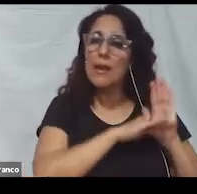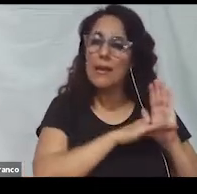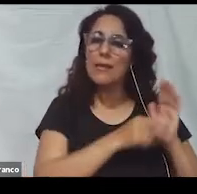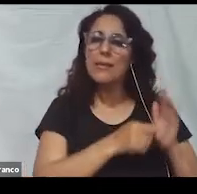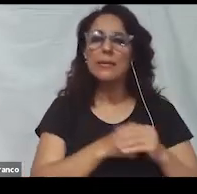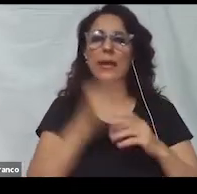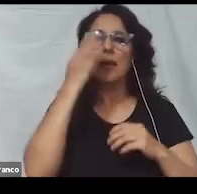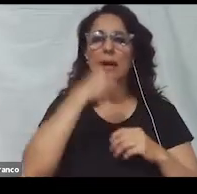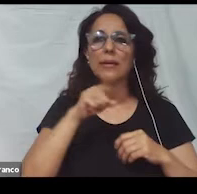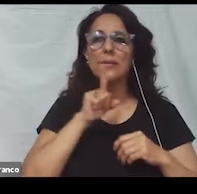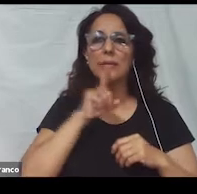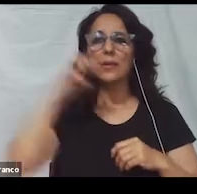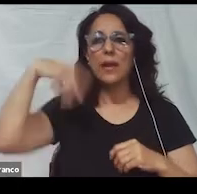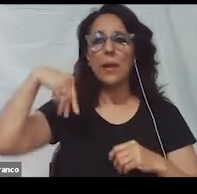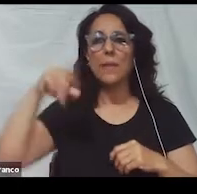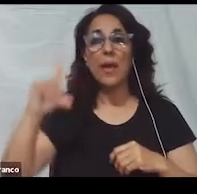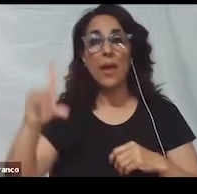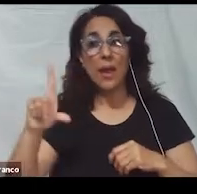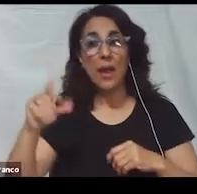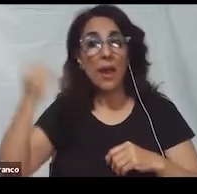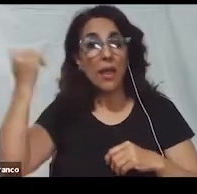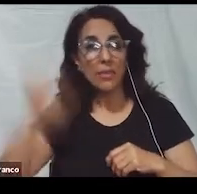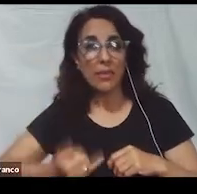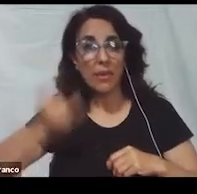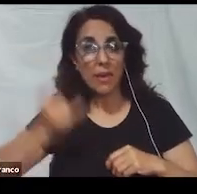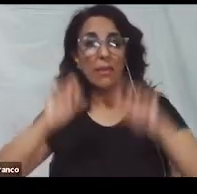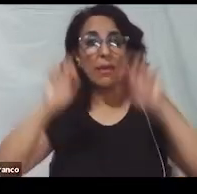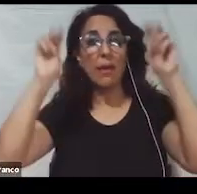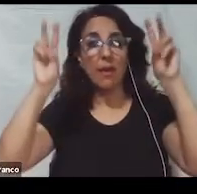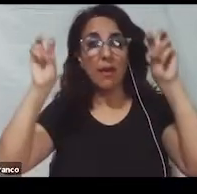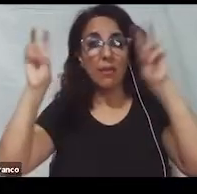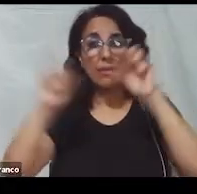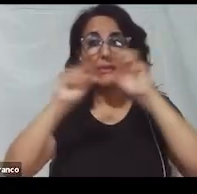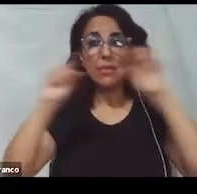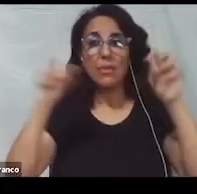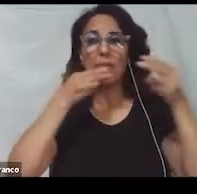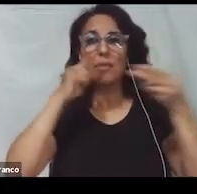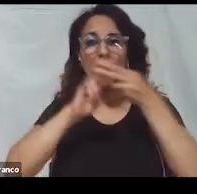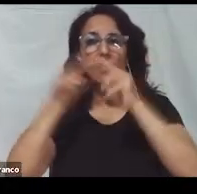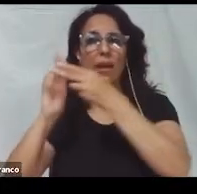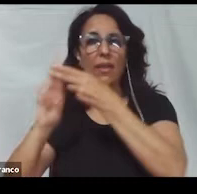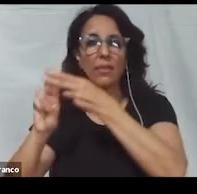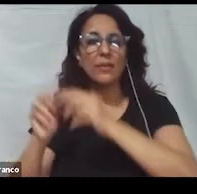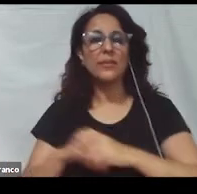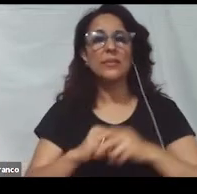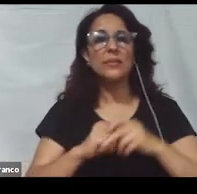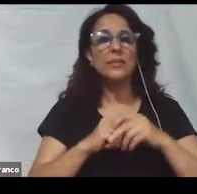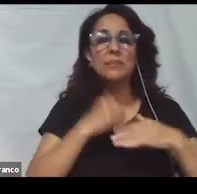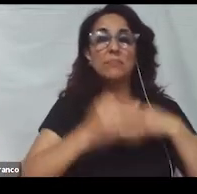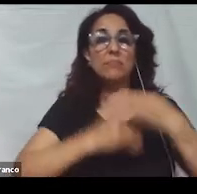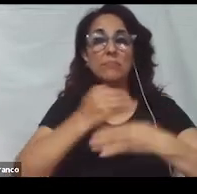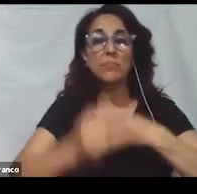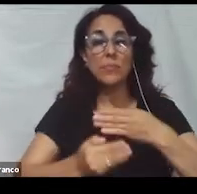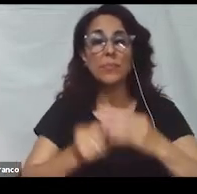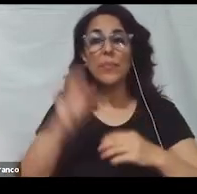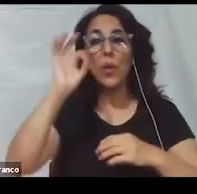lista, HTML nos provee las etiquetas para listas, ¿bien? Si queremos una lista ordenada, vamos a usar